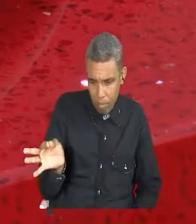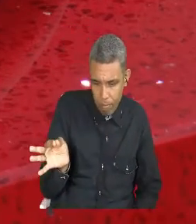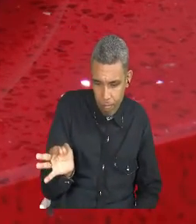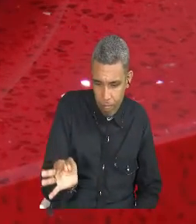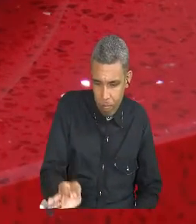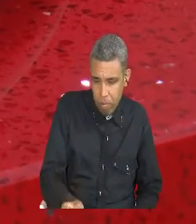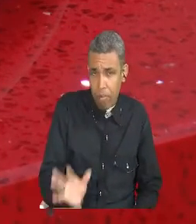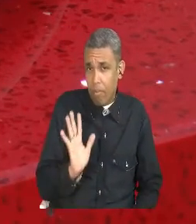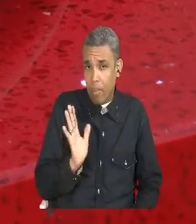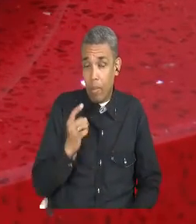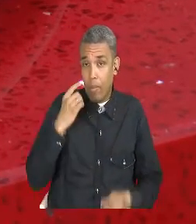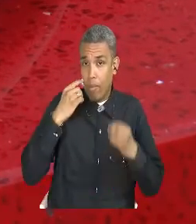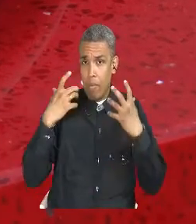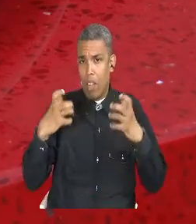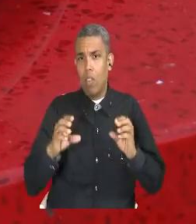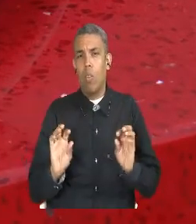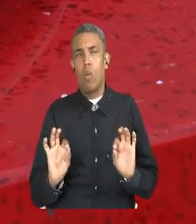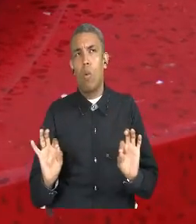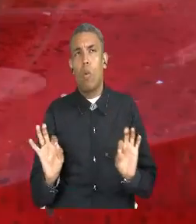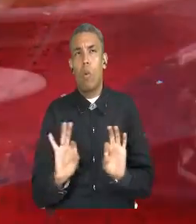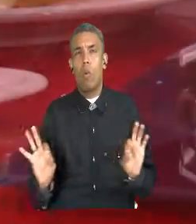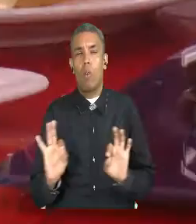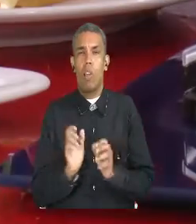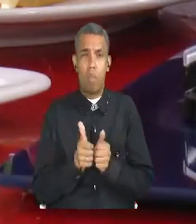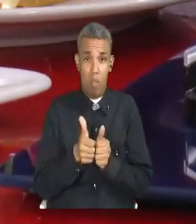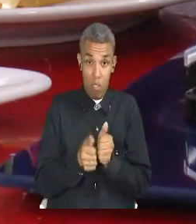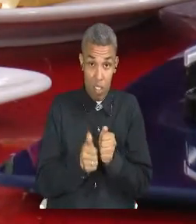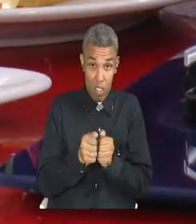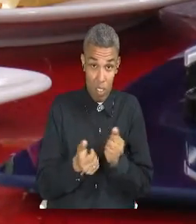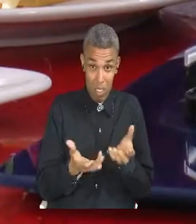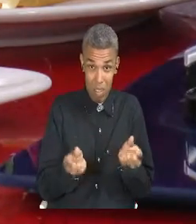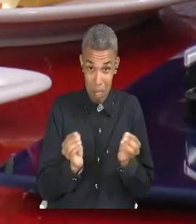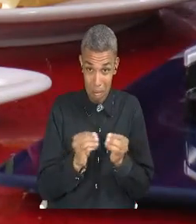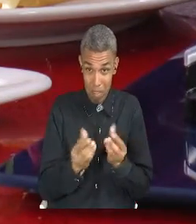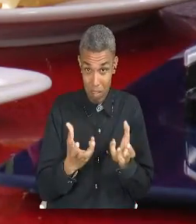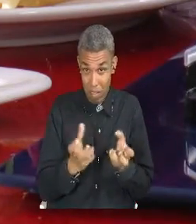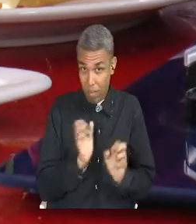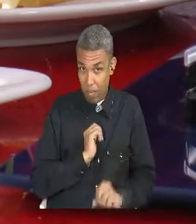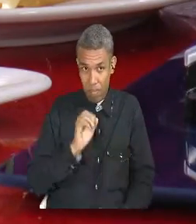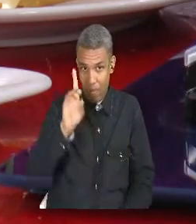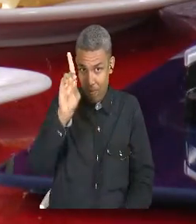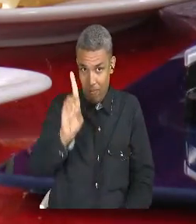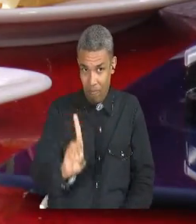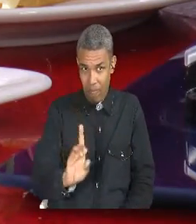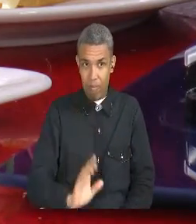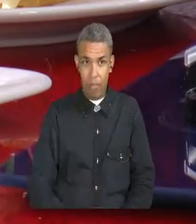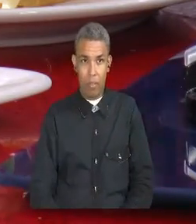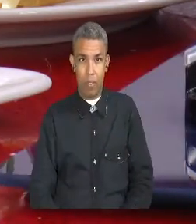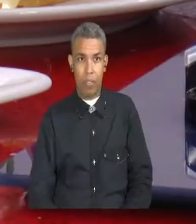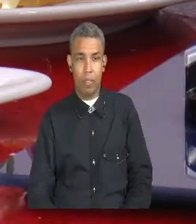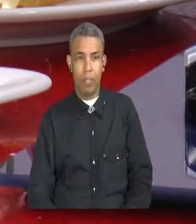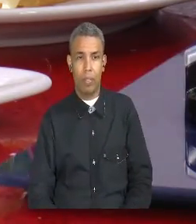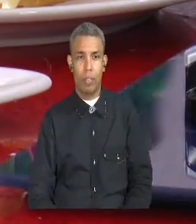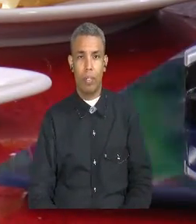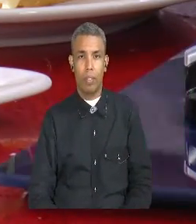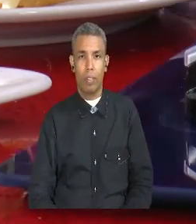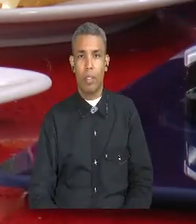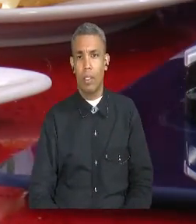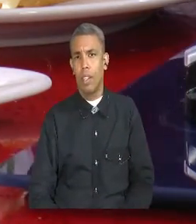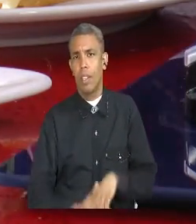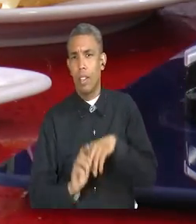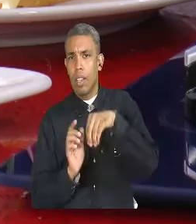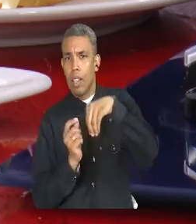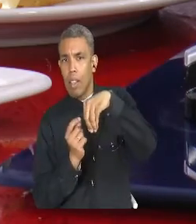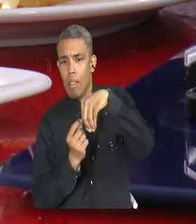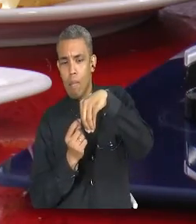un poco más de leche. Sí. ¿Sí? Depende como tú lo quieras. Caramba, ¿sí? Qué cosa tan rica. Y la salsita de mora, si de pronto